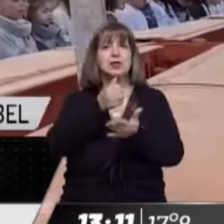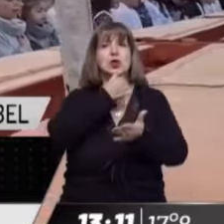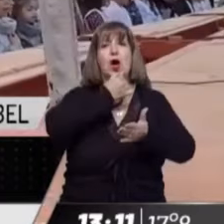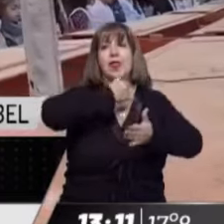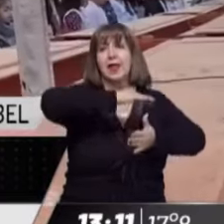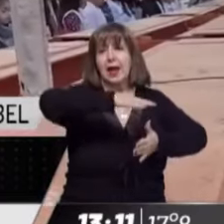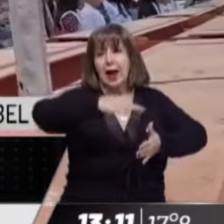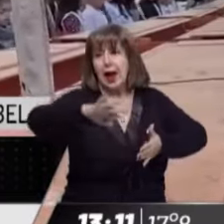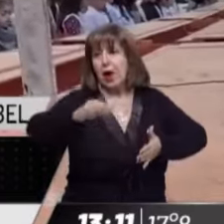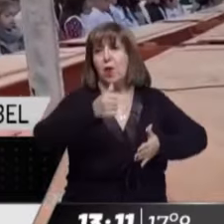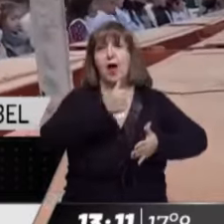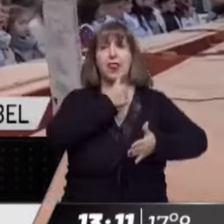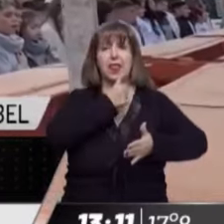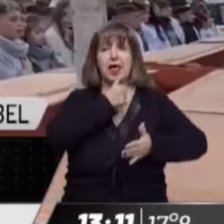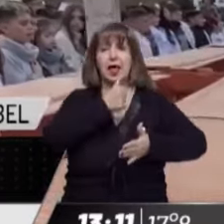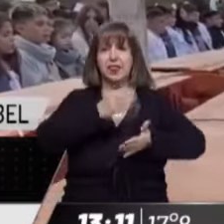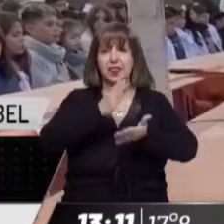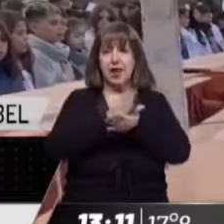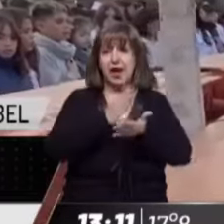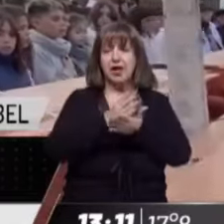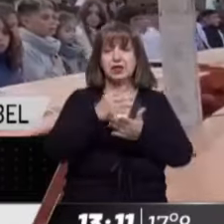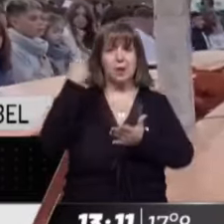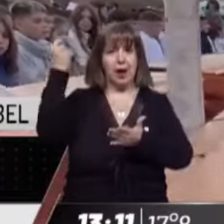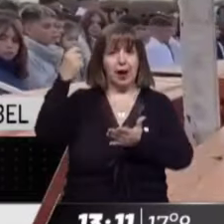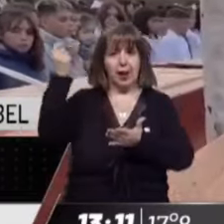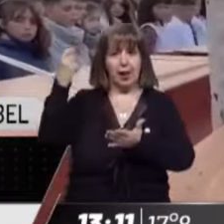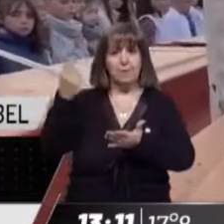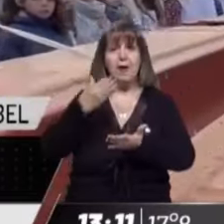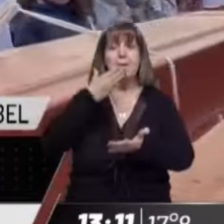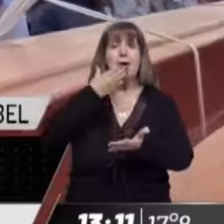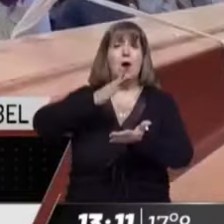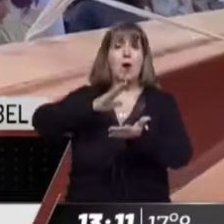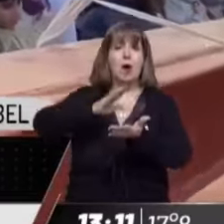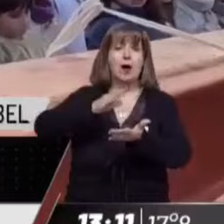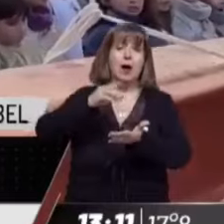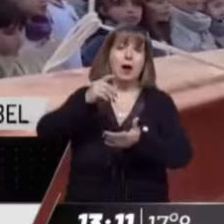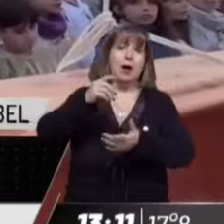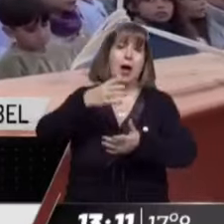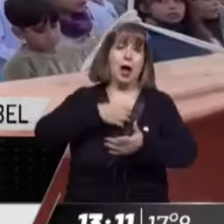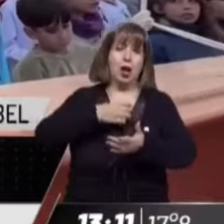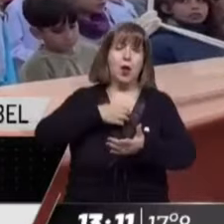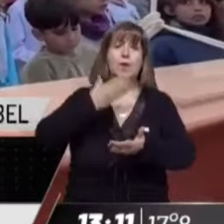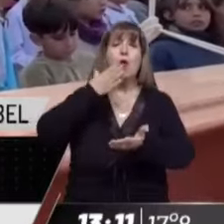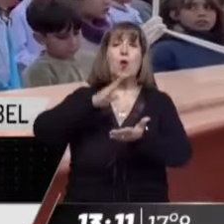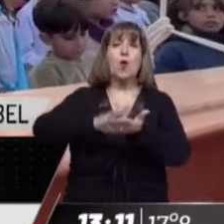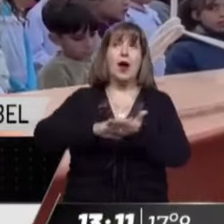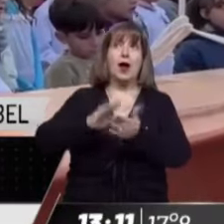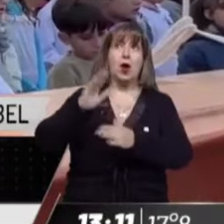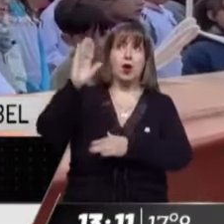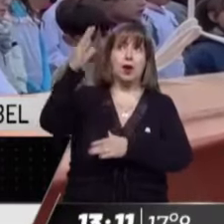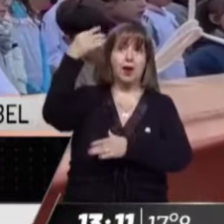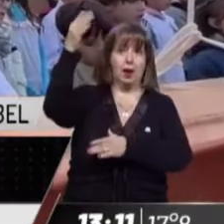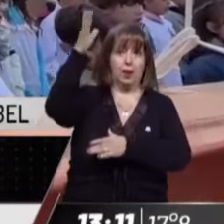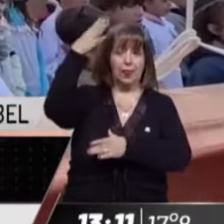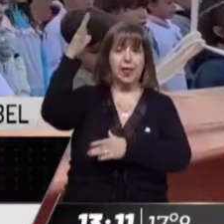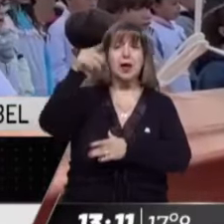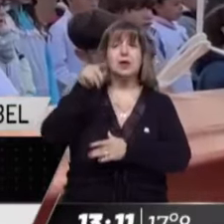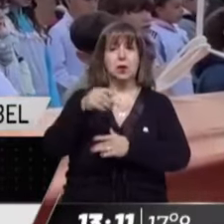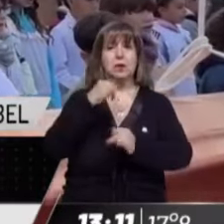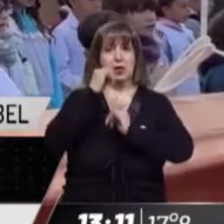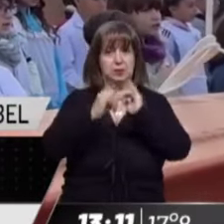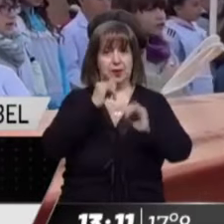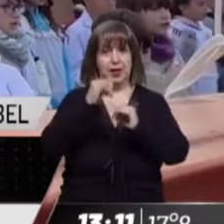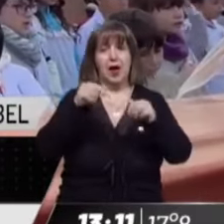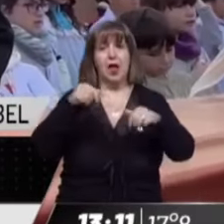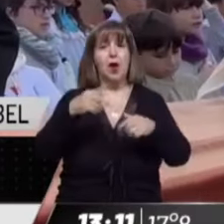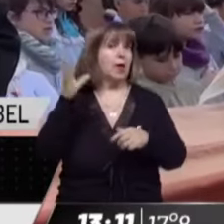derecho del agua también para los pampeanos, y ellos juraron la bandera. Parece, vamos a escuchar ese momento que compartíamos hace algunos minutos